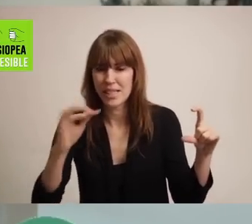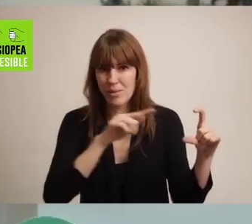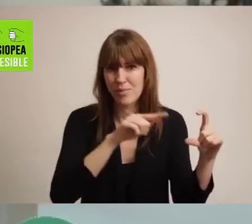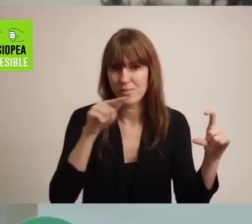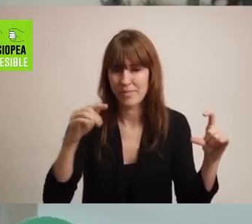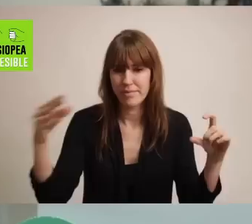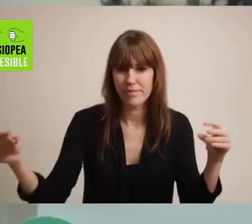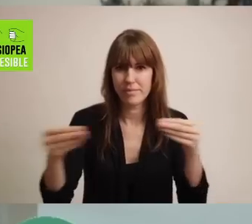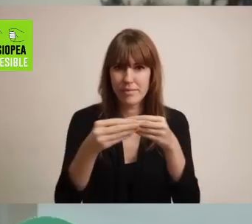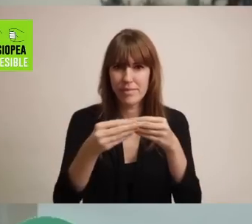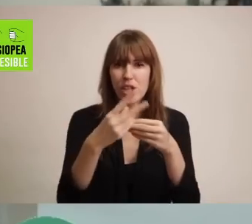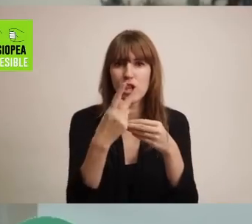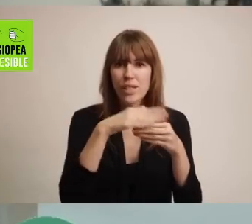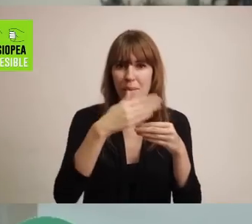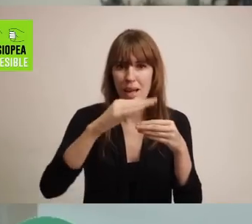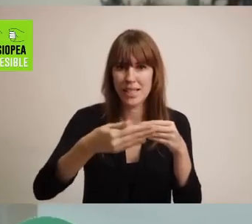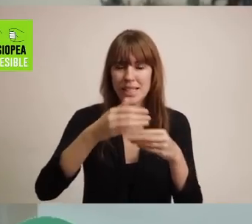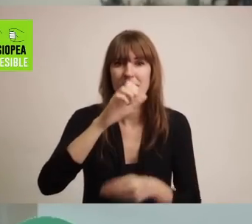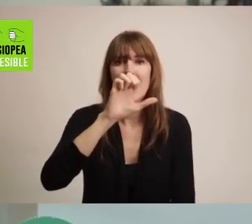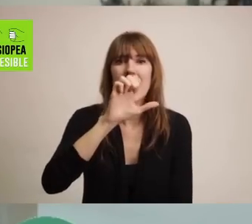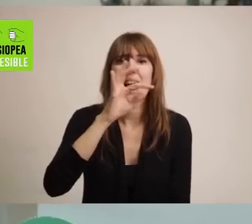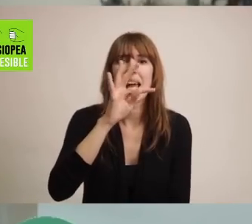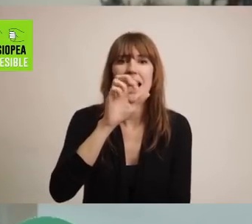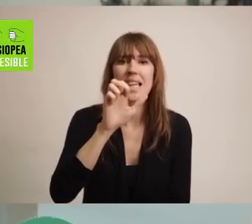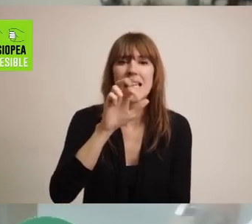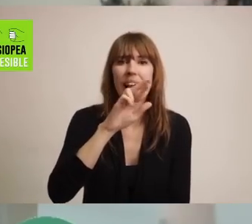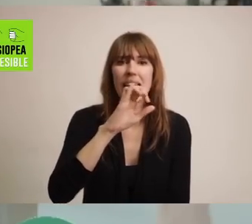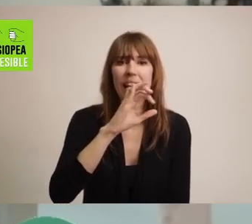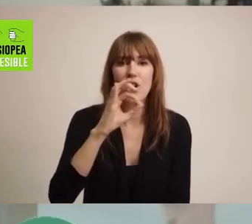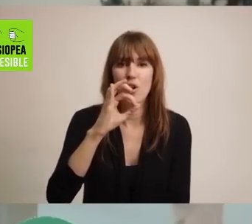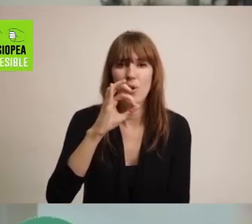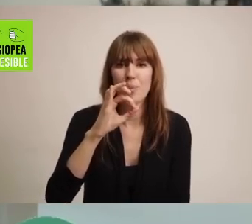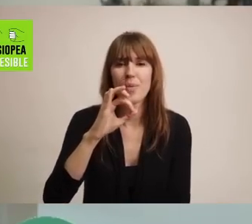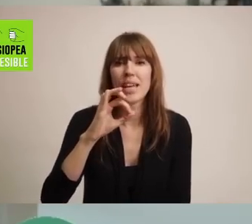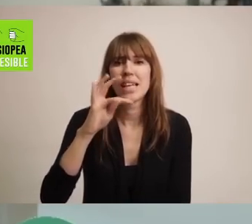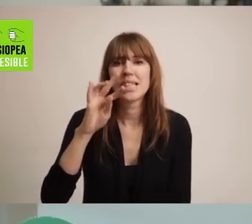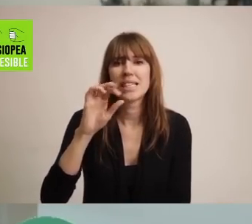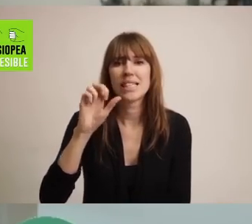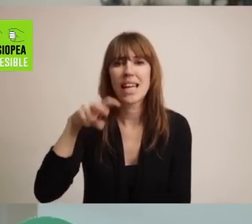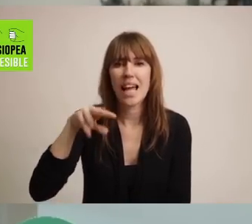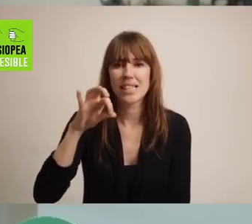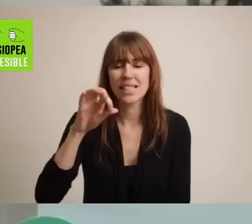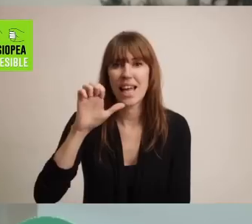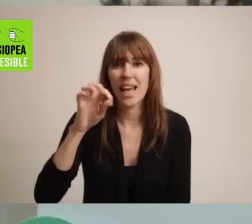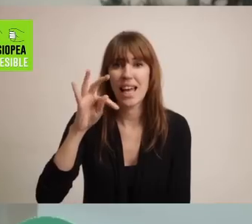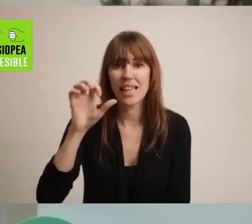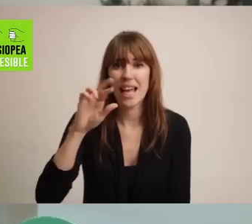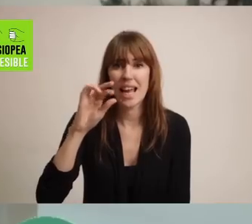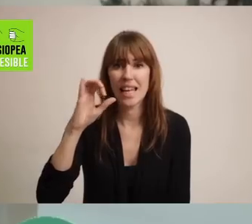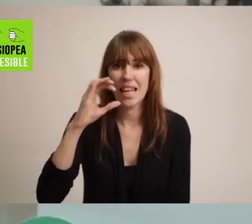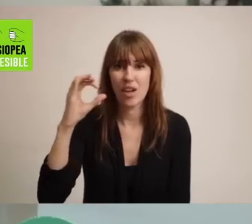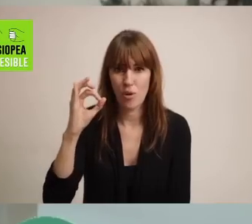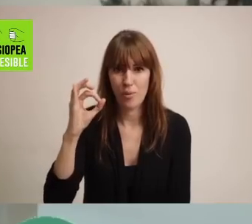esas dos capas, ¿no? Entonces es el etérico, el doble etérico y el transetérico. Pues era curioso que cuando yo